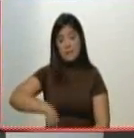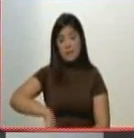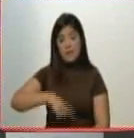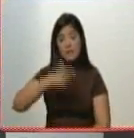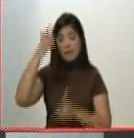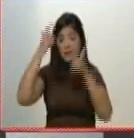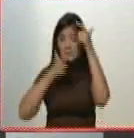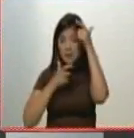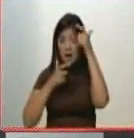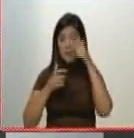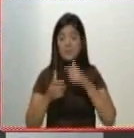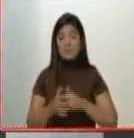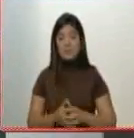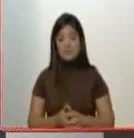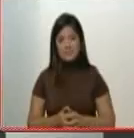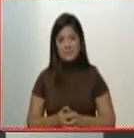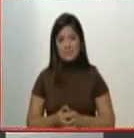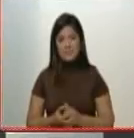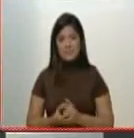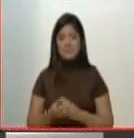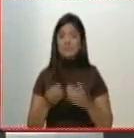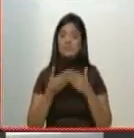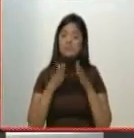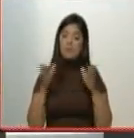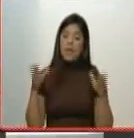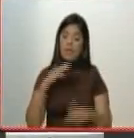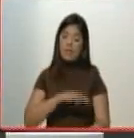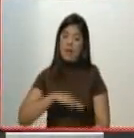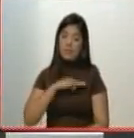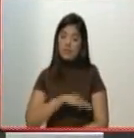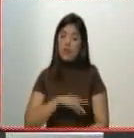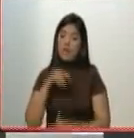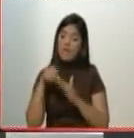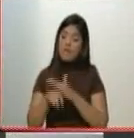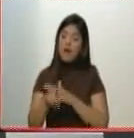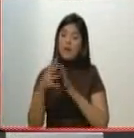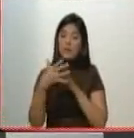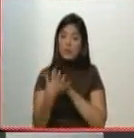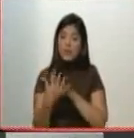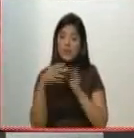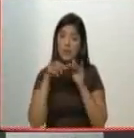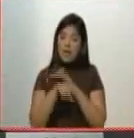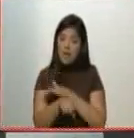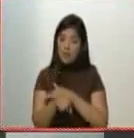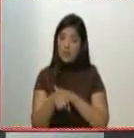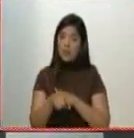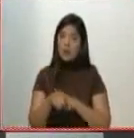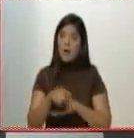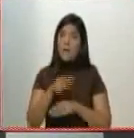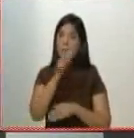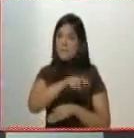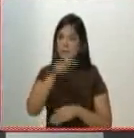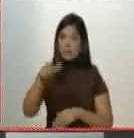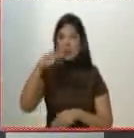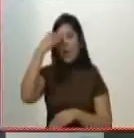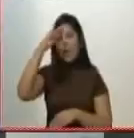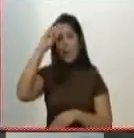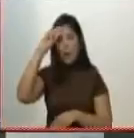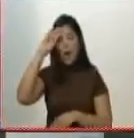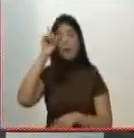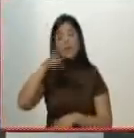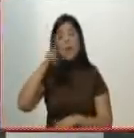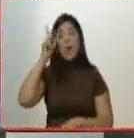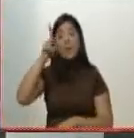Hugo Chávez, la creación de la misión Barrio Adentro Deportivo, donde delegados cubanos,